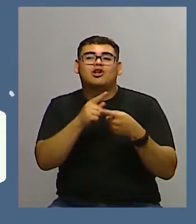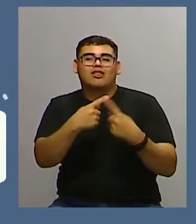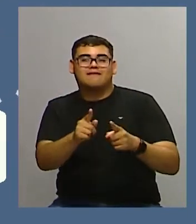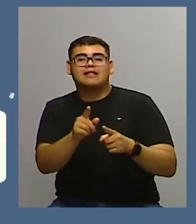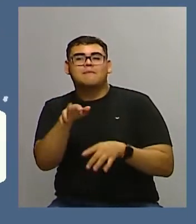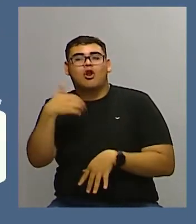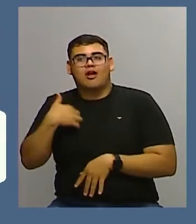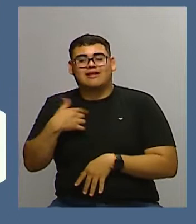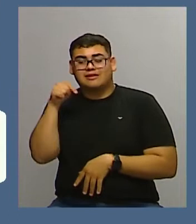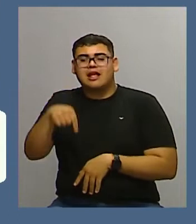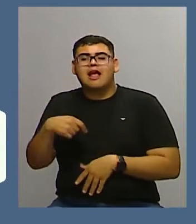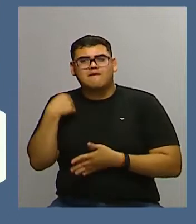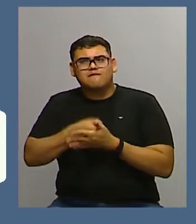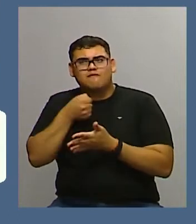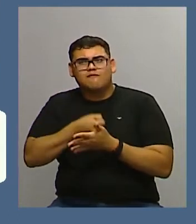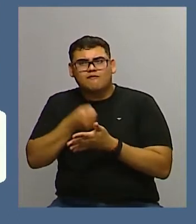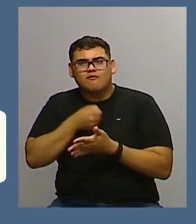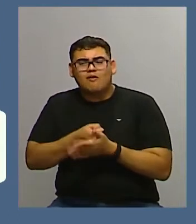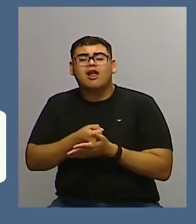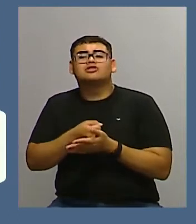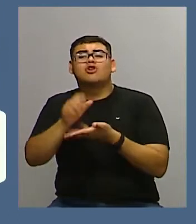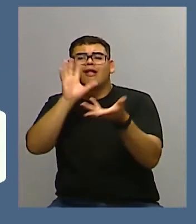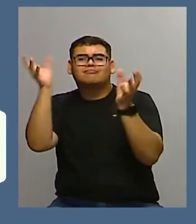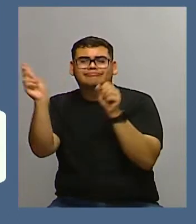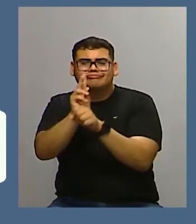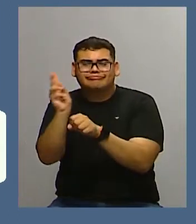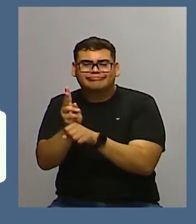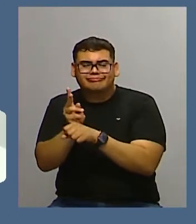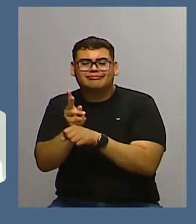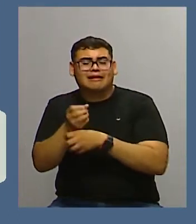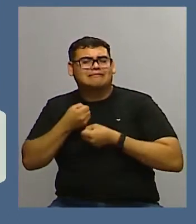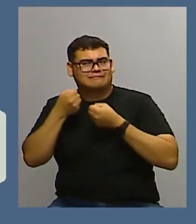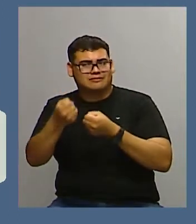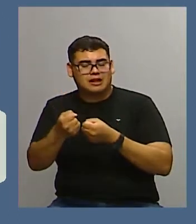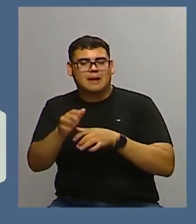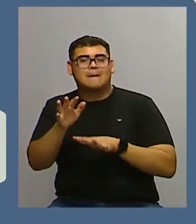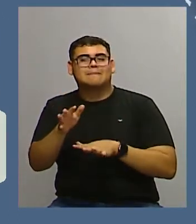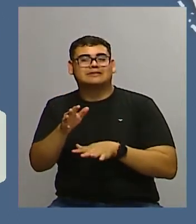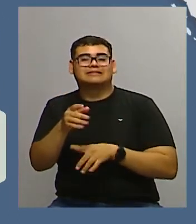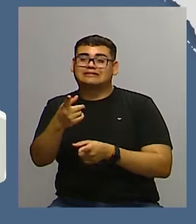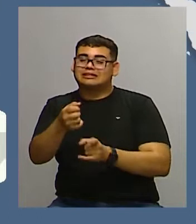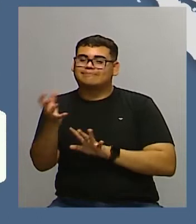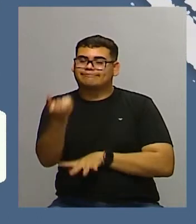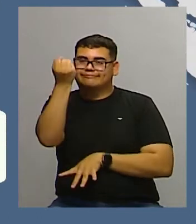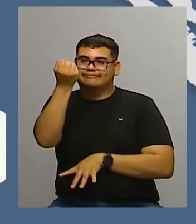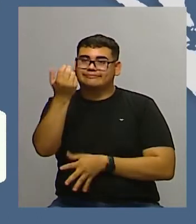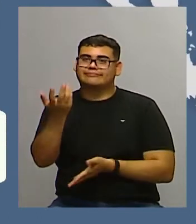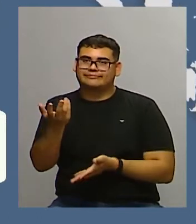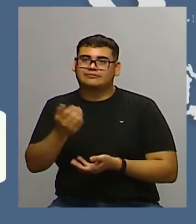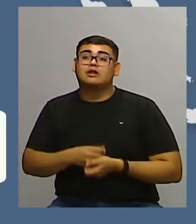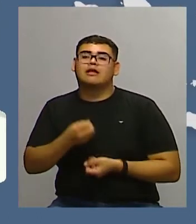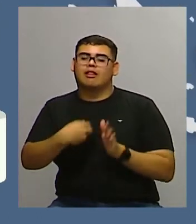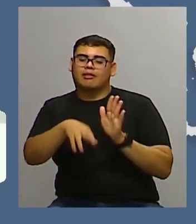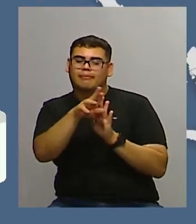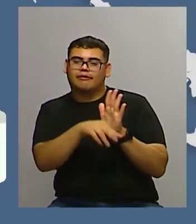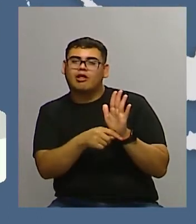invernadero y se sigue trabajando fuertemente. El tema es que, bueno, tenemos que lograr que realmente todos estos protocolos,